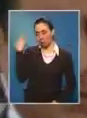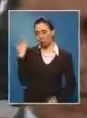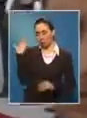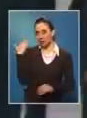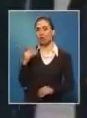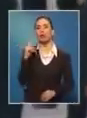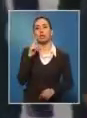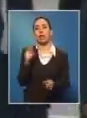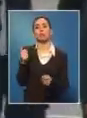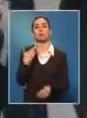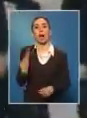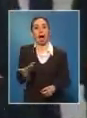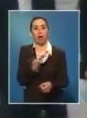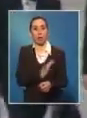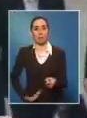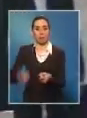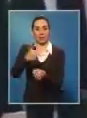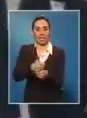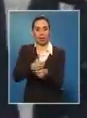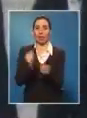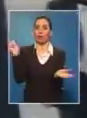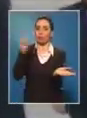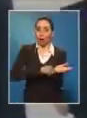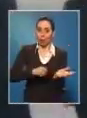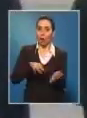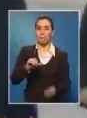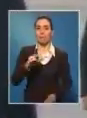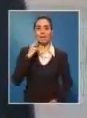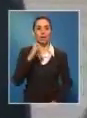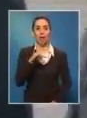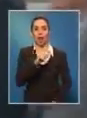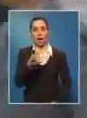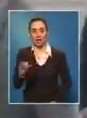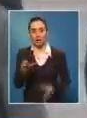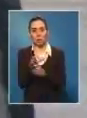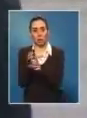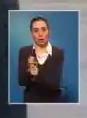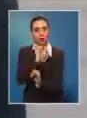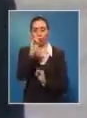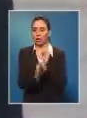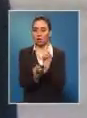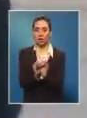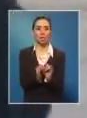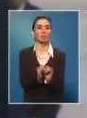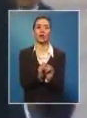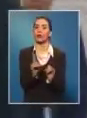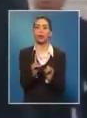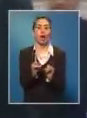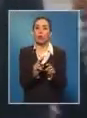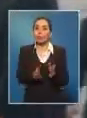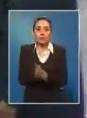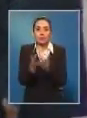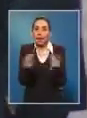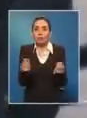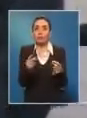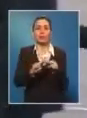Roberto Micheletti, el actual presidente de facto, quien, pese a la presión internacional, no ha generado una salida a esta